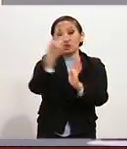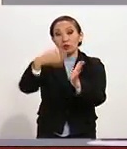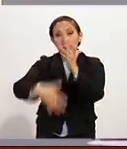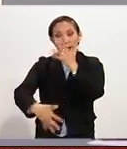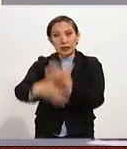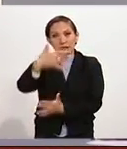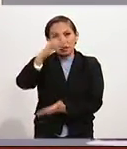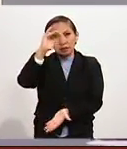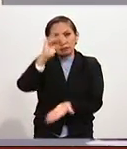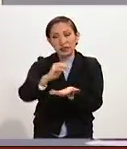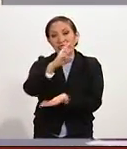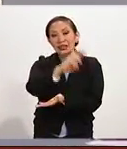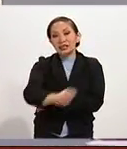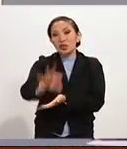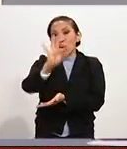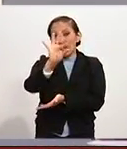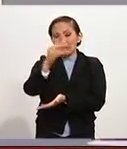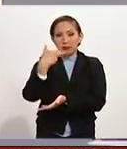2015,